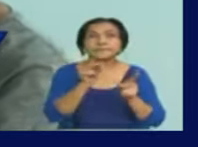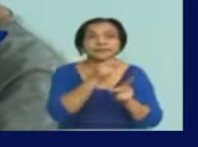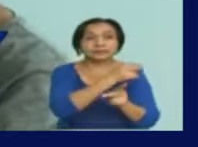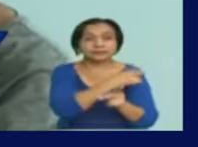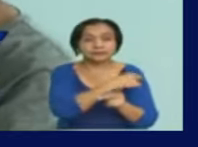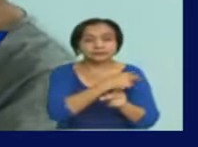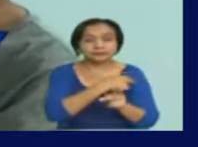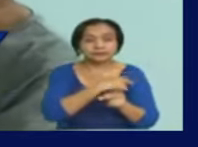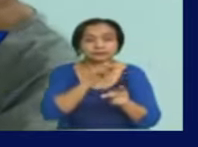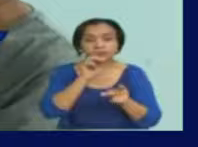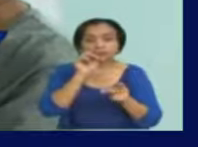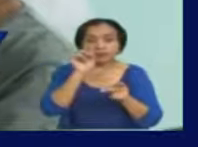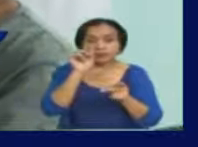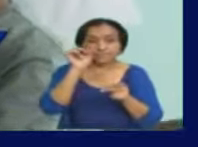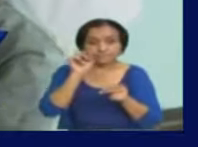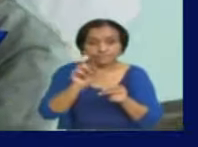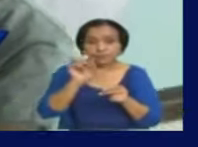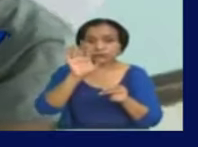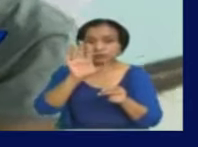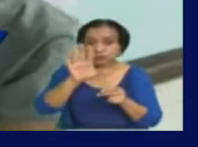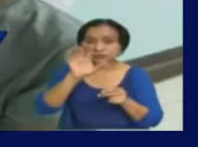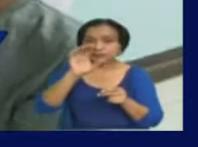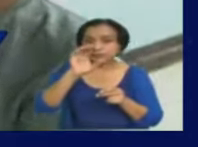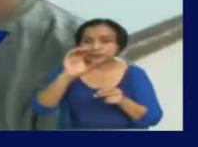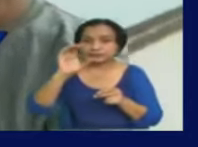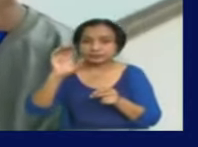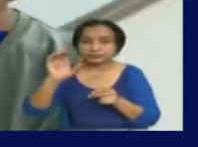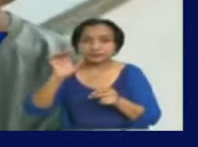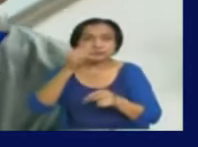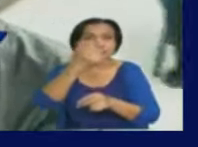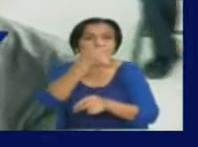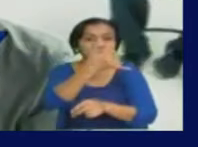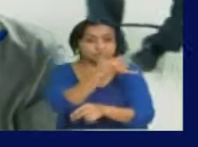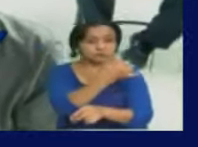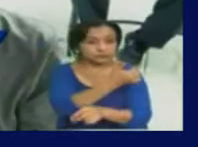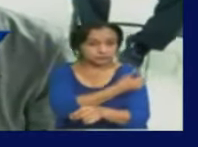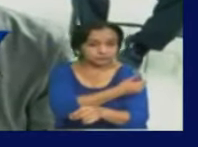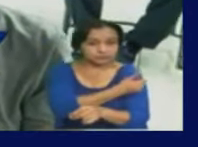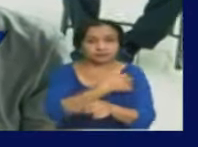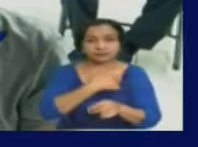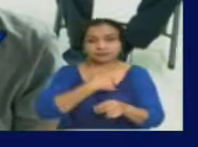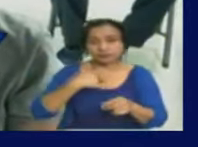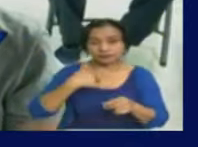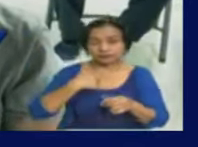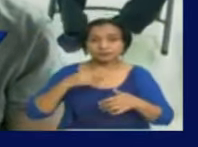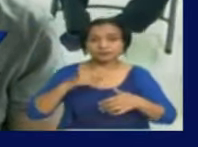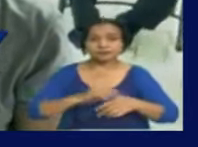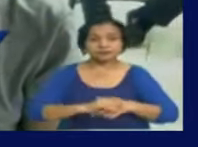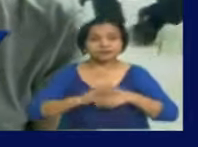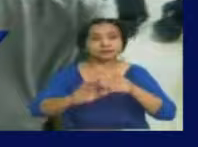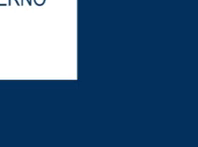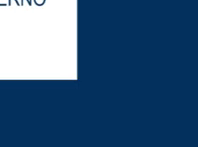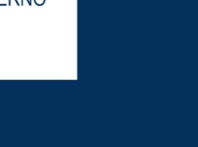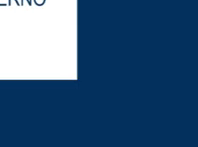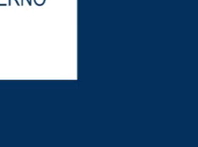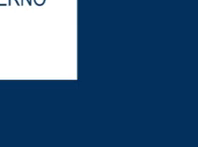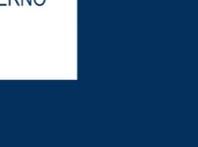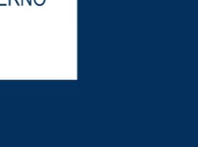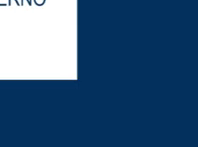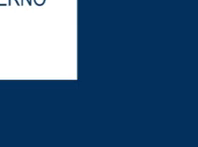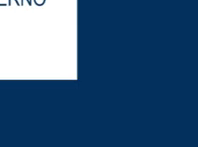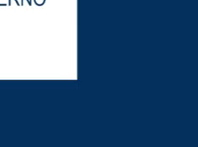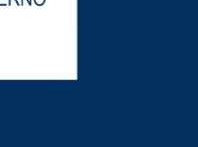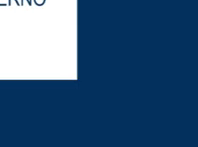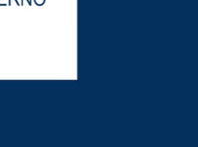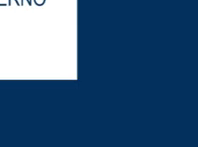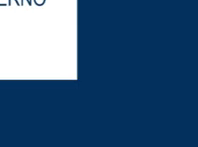departamentos del país. Además, anunciaron que recibieron 70.000 dosis de vacunas Sputnik procedentes de Rusia. Y personas mayores